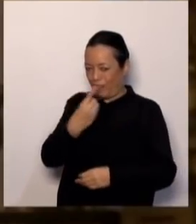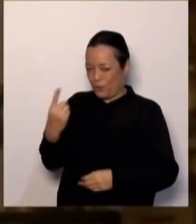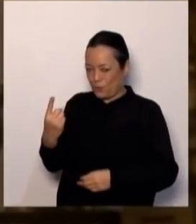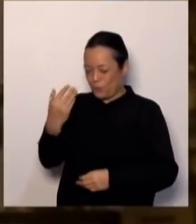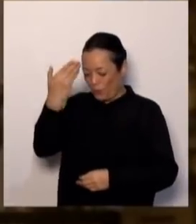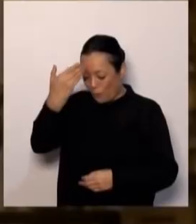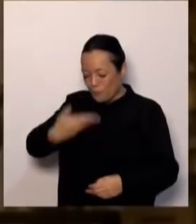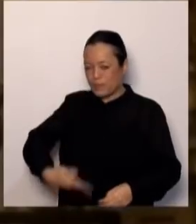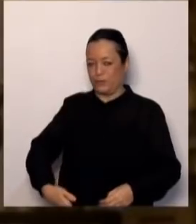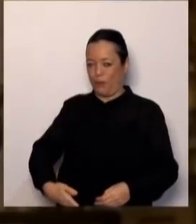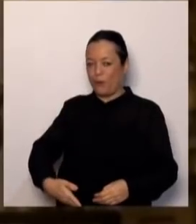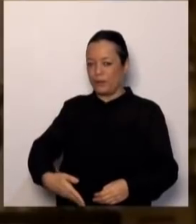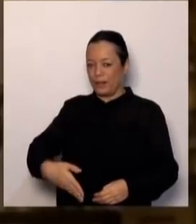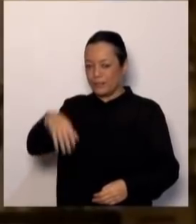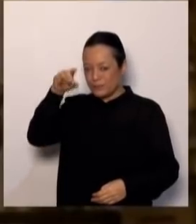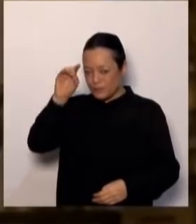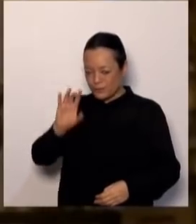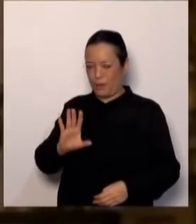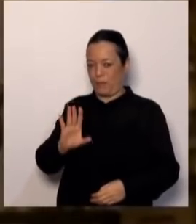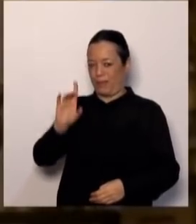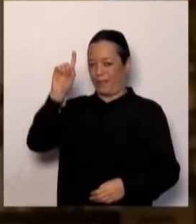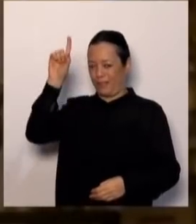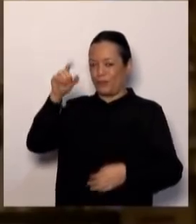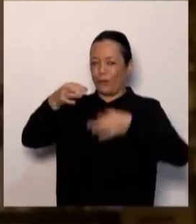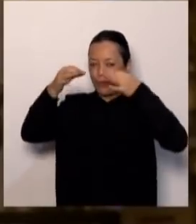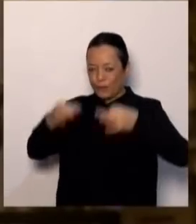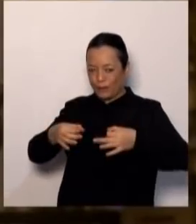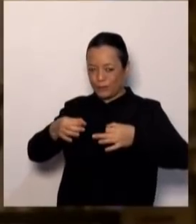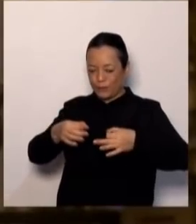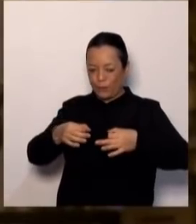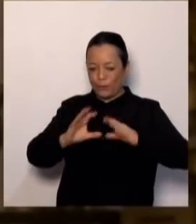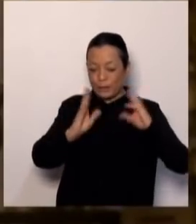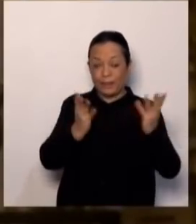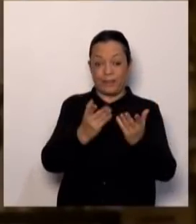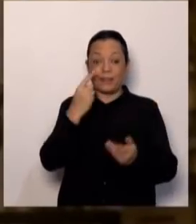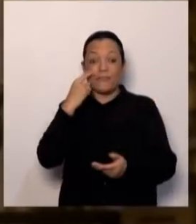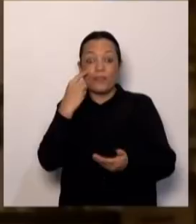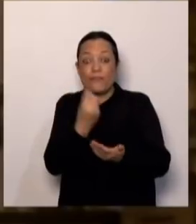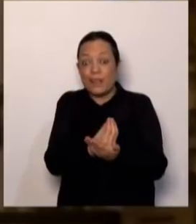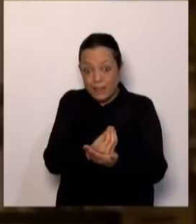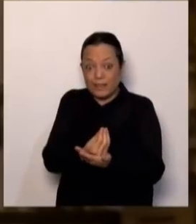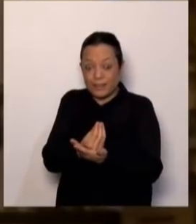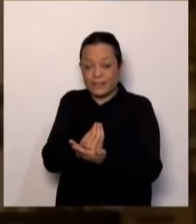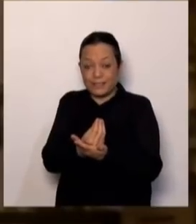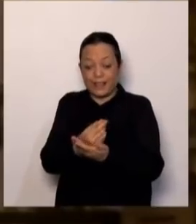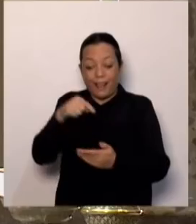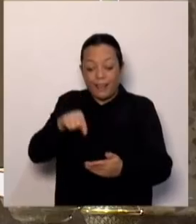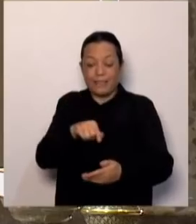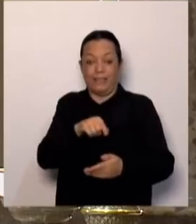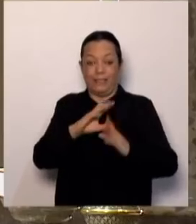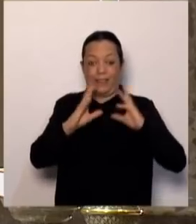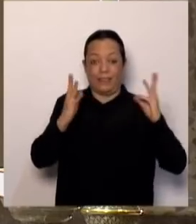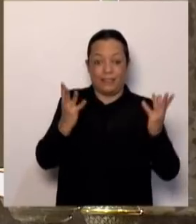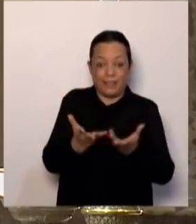criaturas, somos dignos de vivir esta tierra, dignos de vivir este suelo, dignos